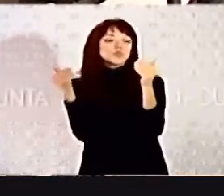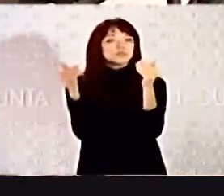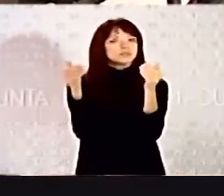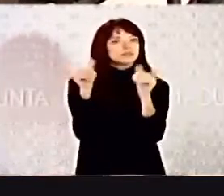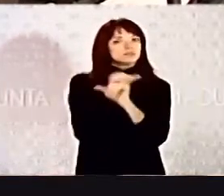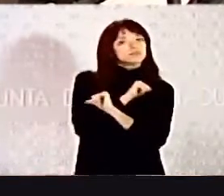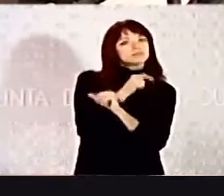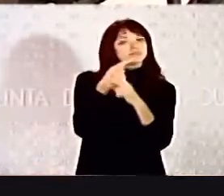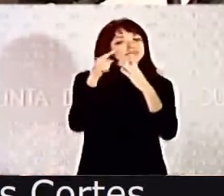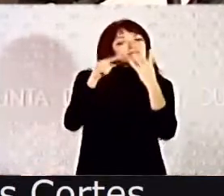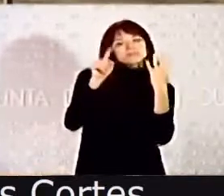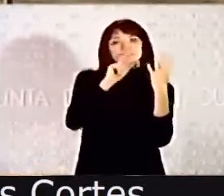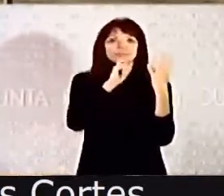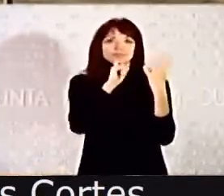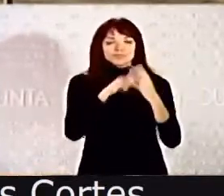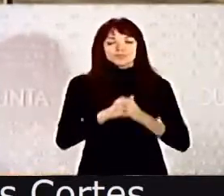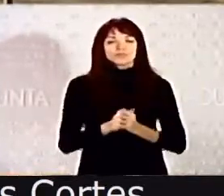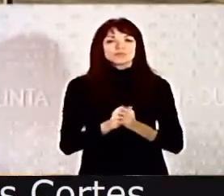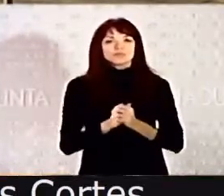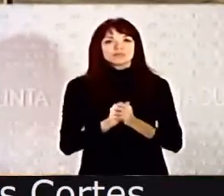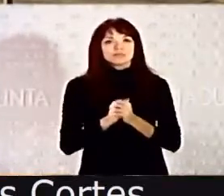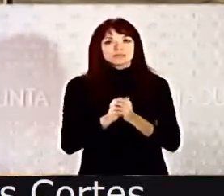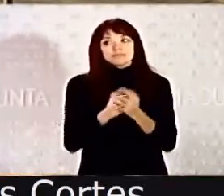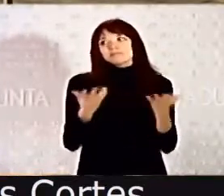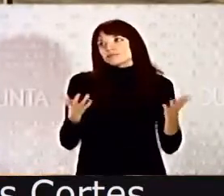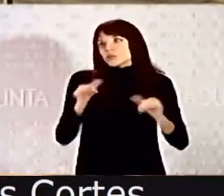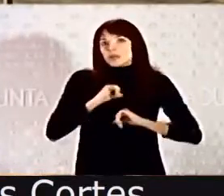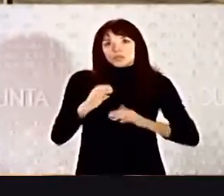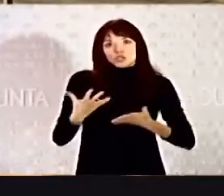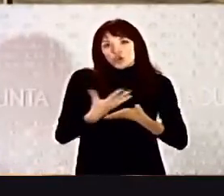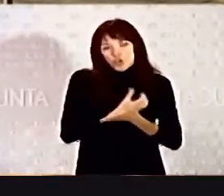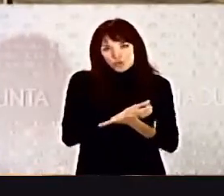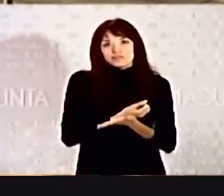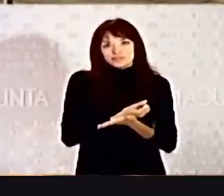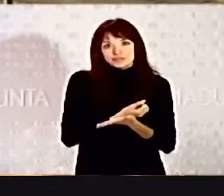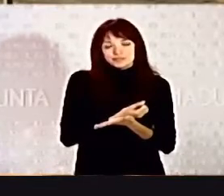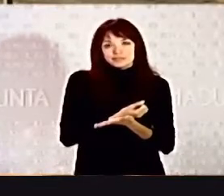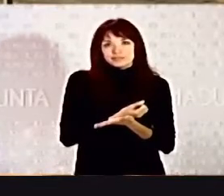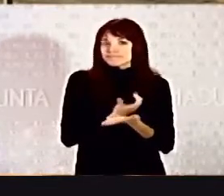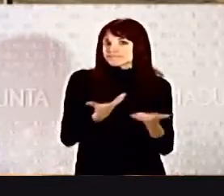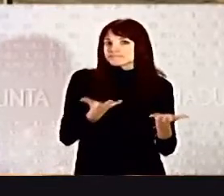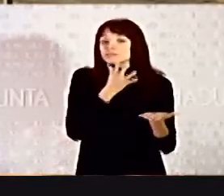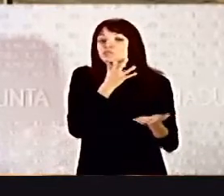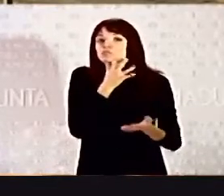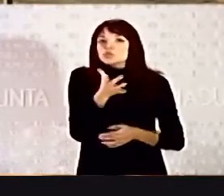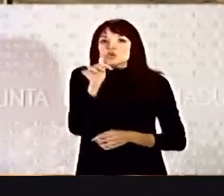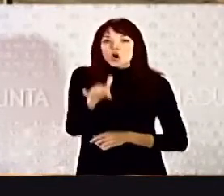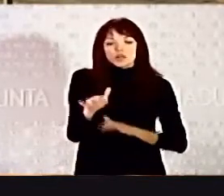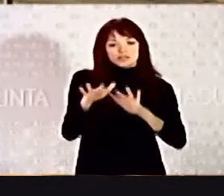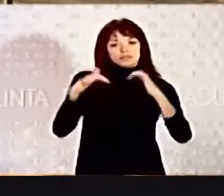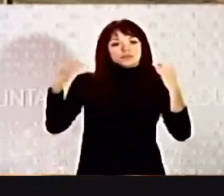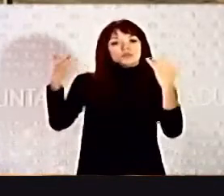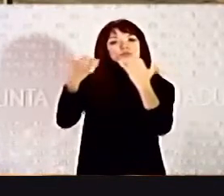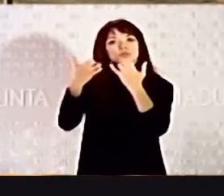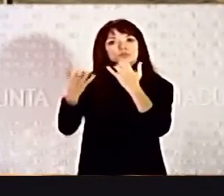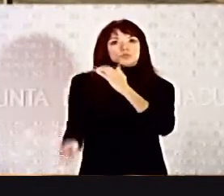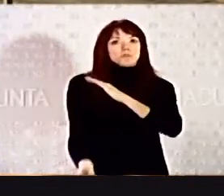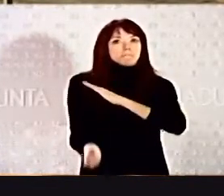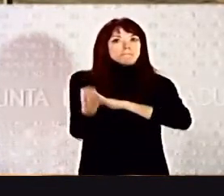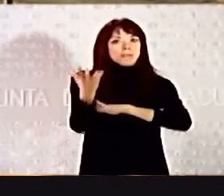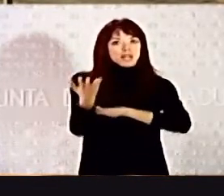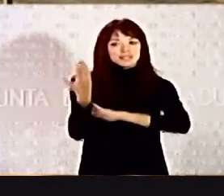ella. Hombre, ¿cómo esperar? Esperamos todo. Sobre todo porque hoy se constituyen las Cortes, que es el